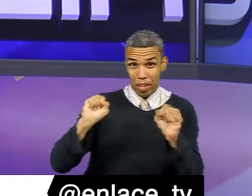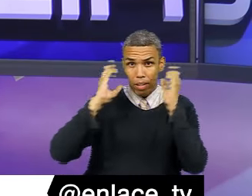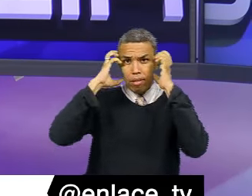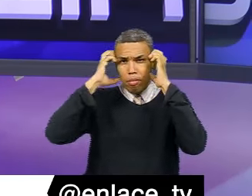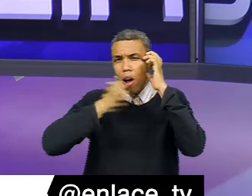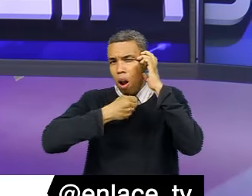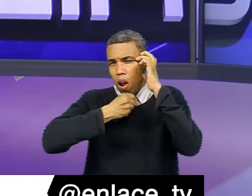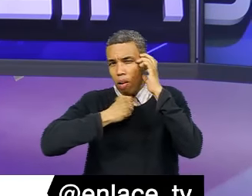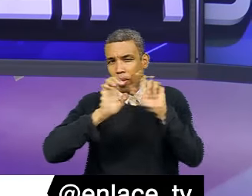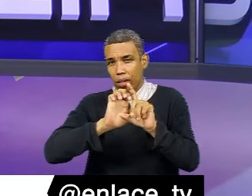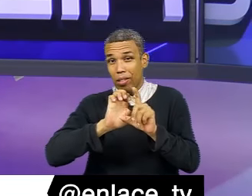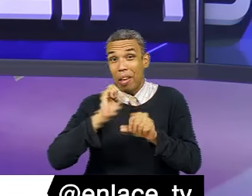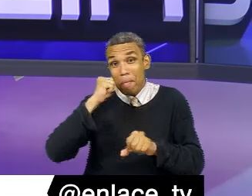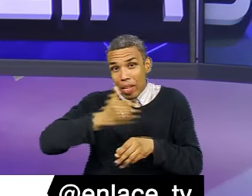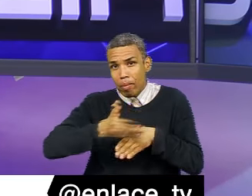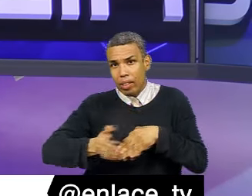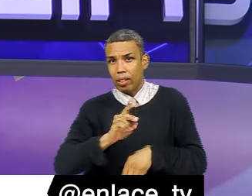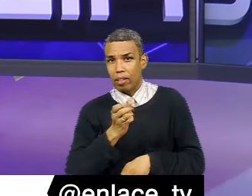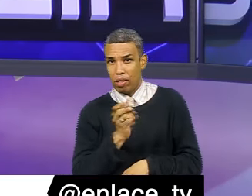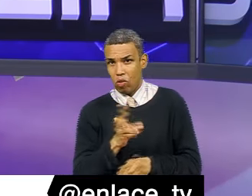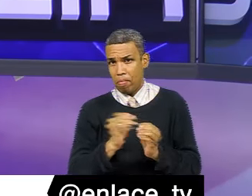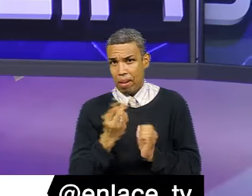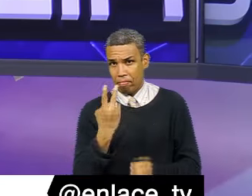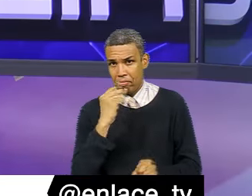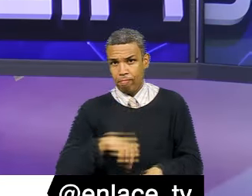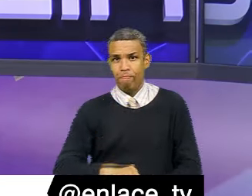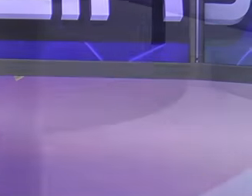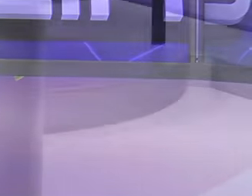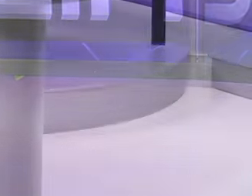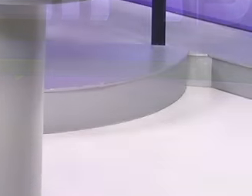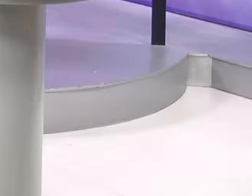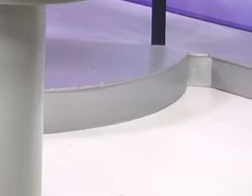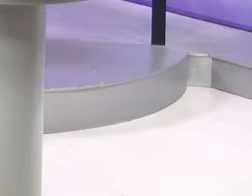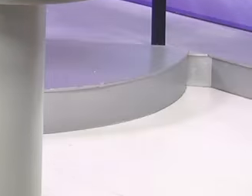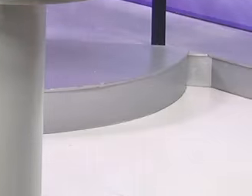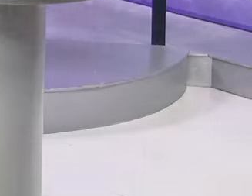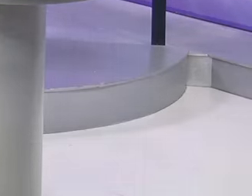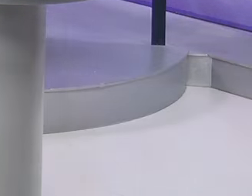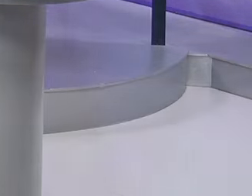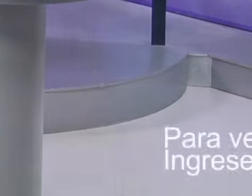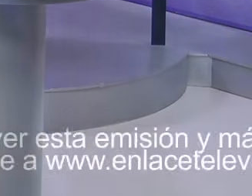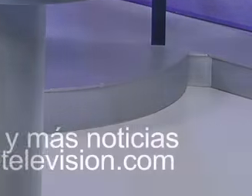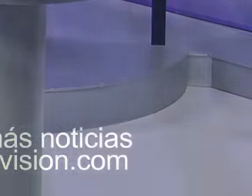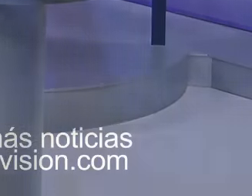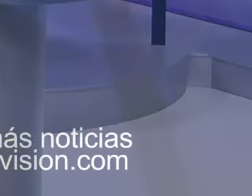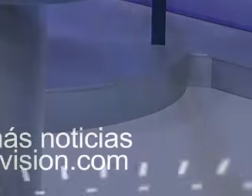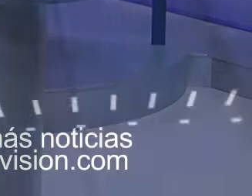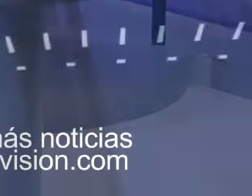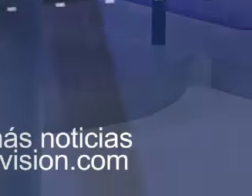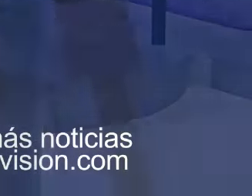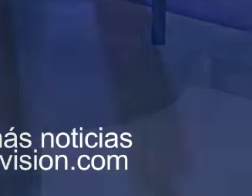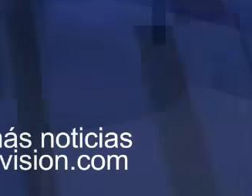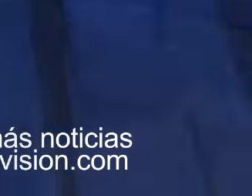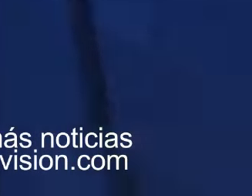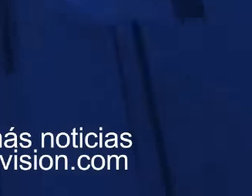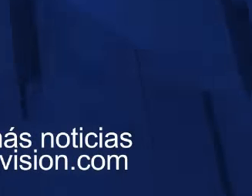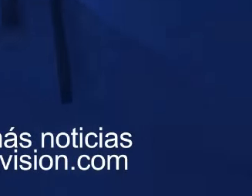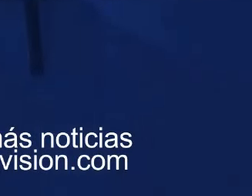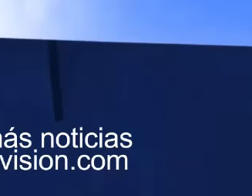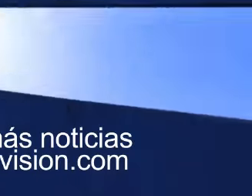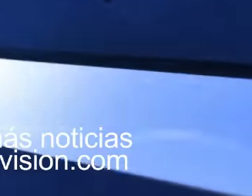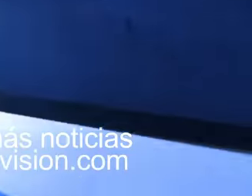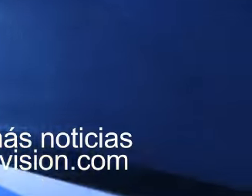Enlace Noticias en nuestra emisión de mediodía. Que tengan todos feliz noche.